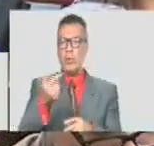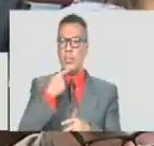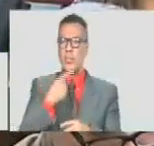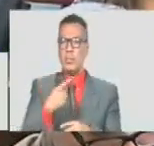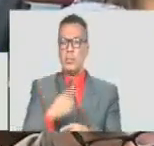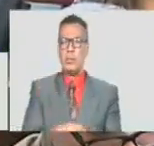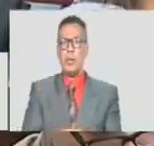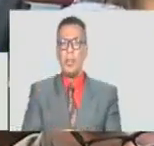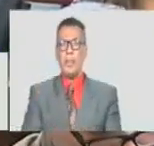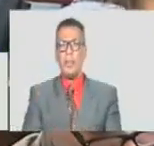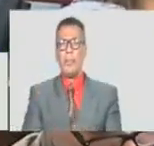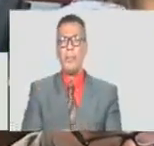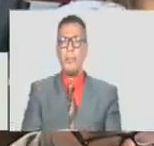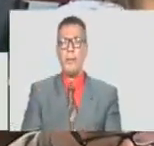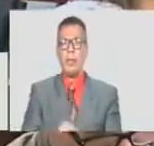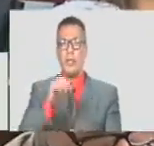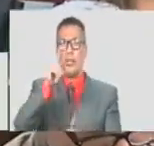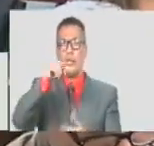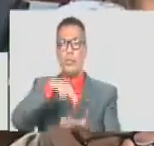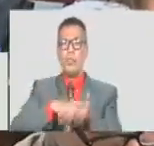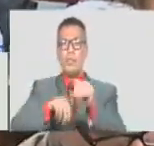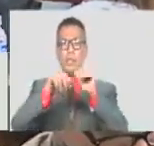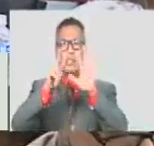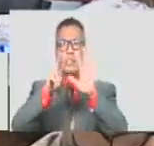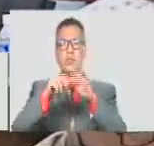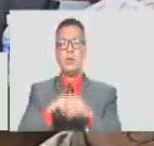importante, que en el 2007